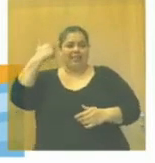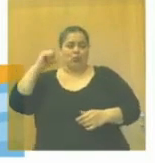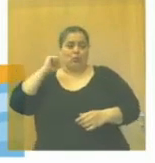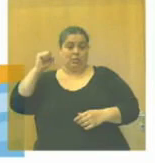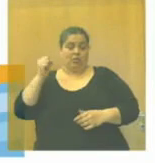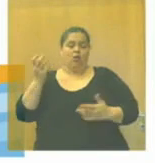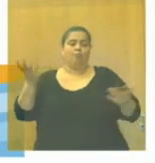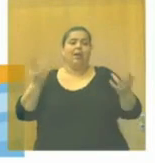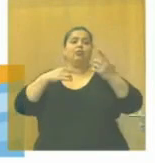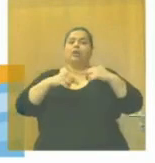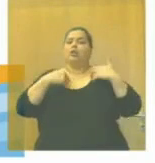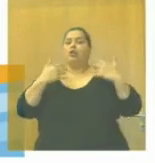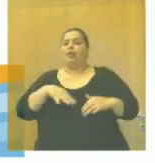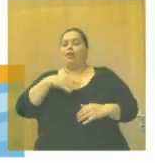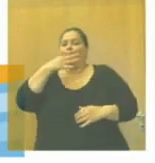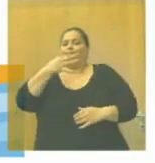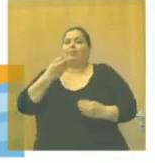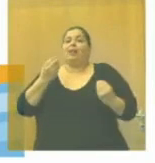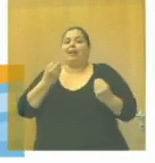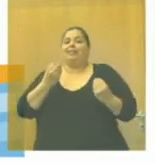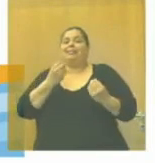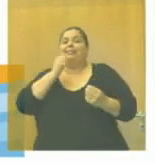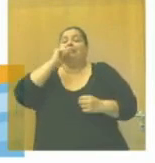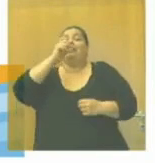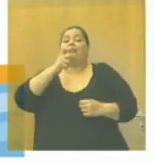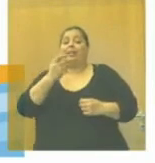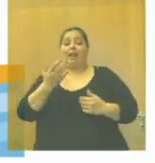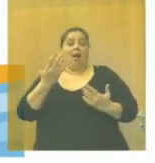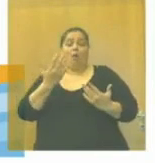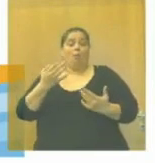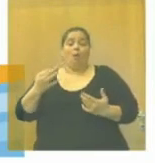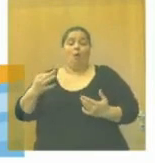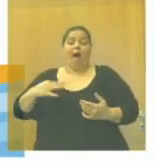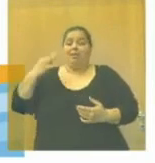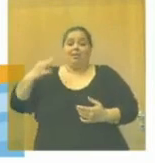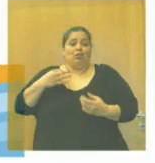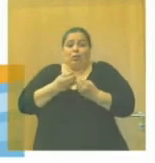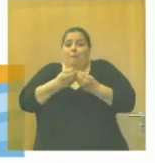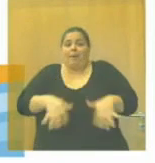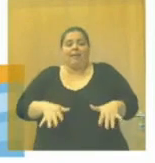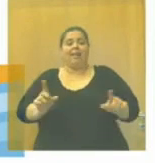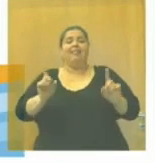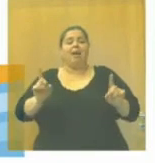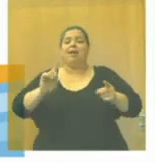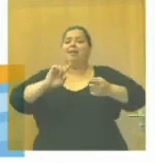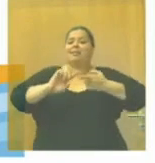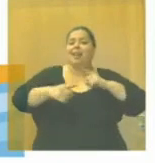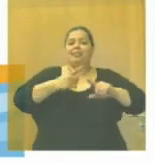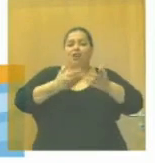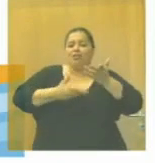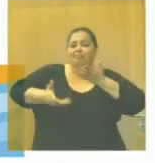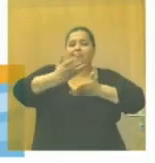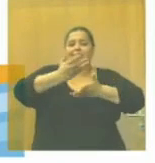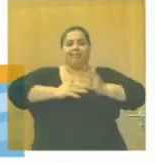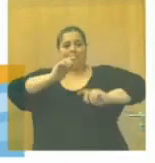ni hablar de lo que implica esto en años perdidos y en la afectación en los vínculos interpersonales de